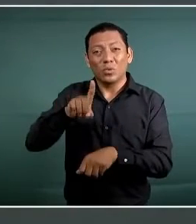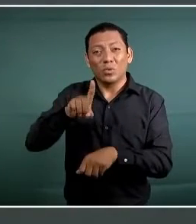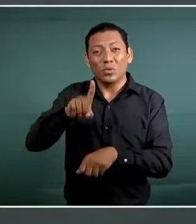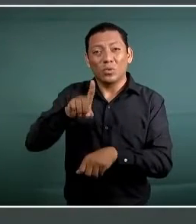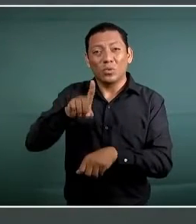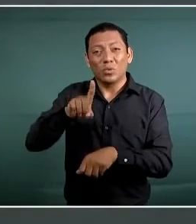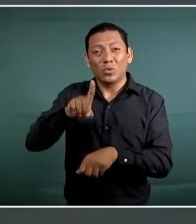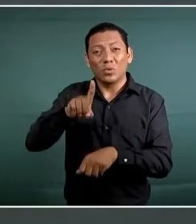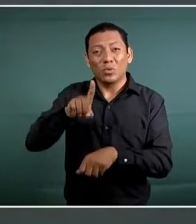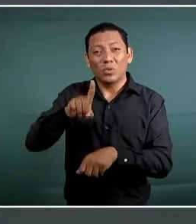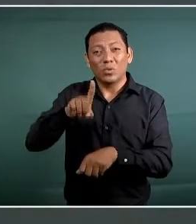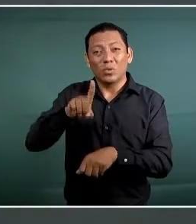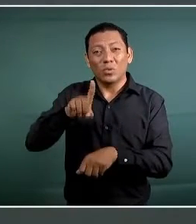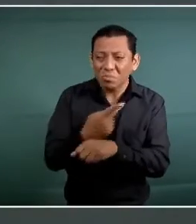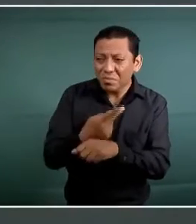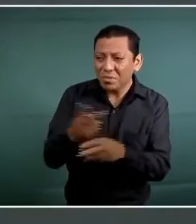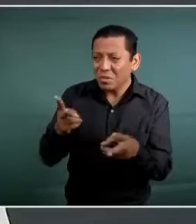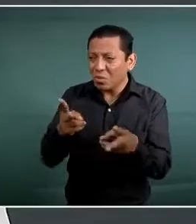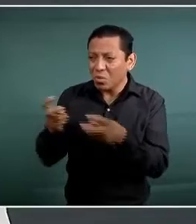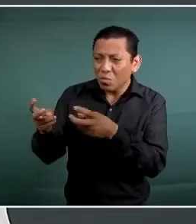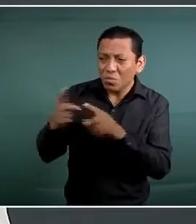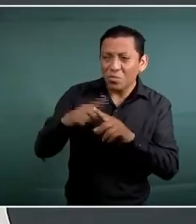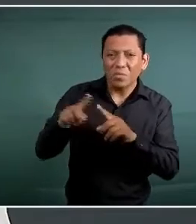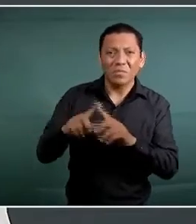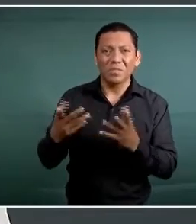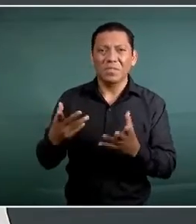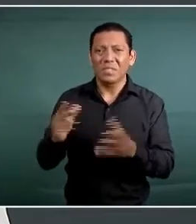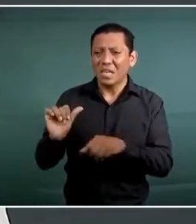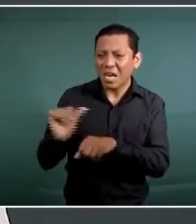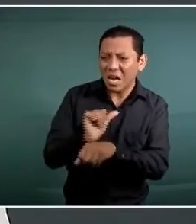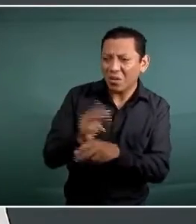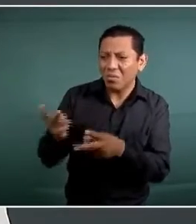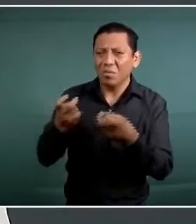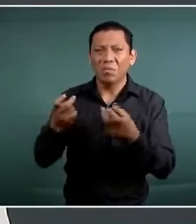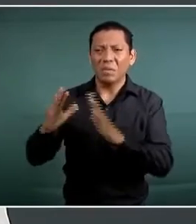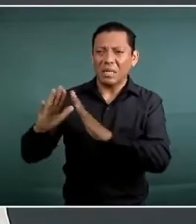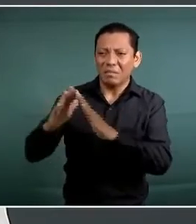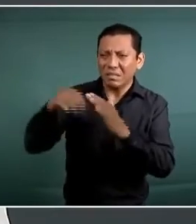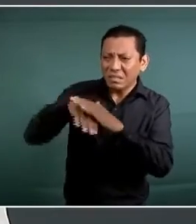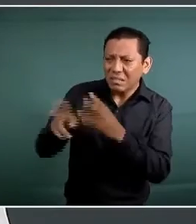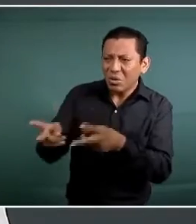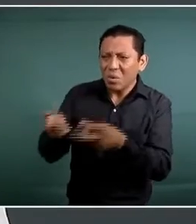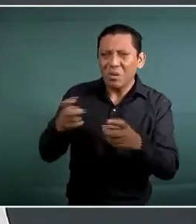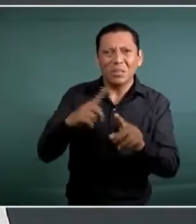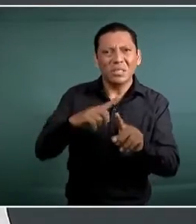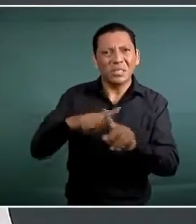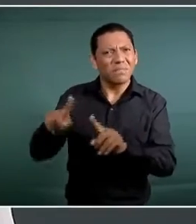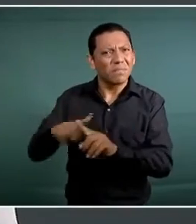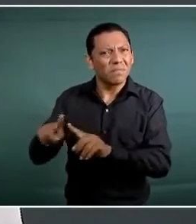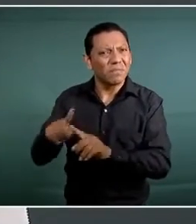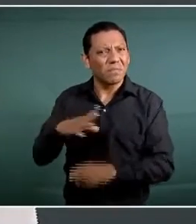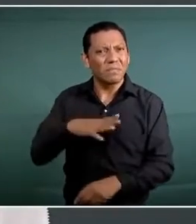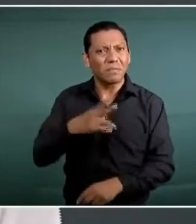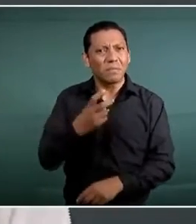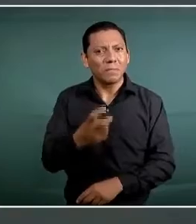cuántos son robos a vehículos, a casa habitación, a